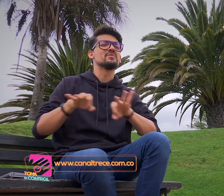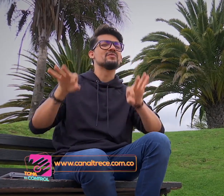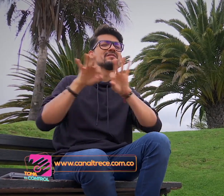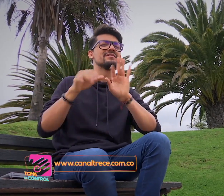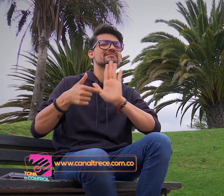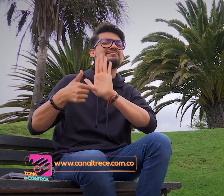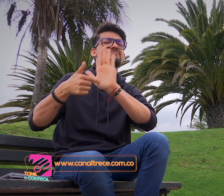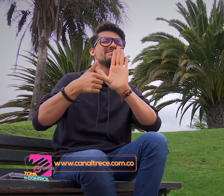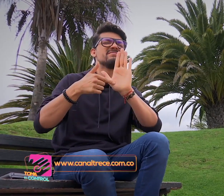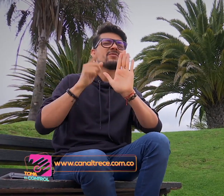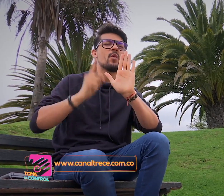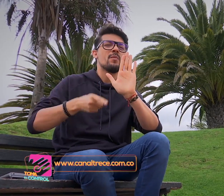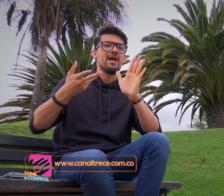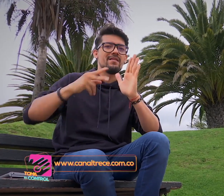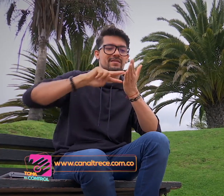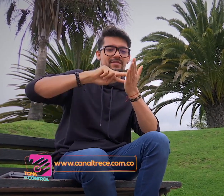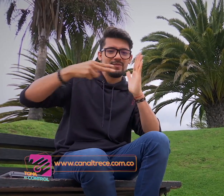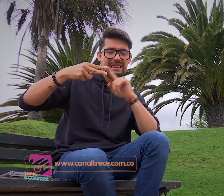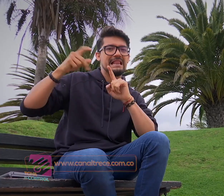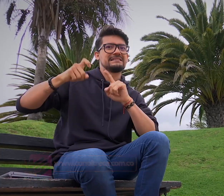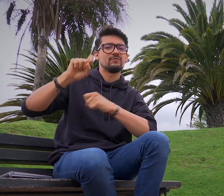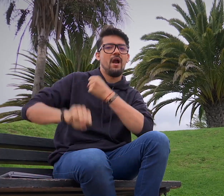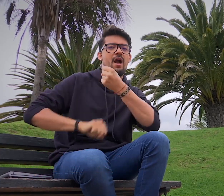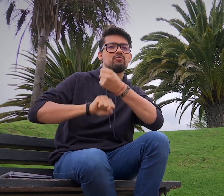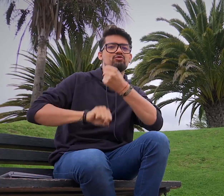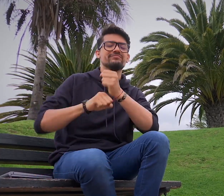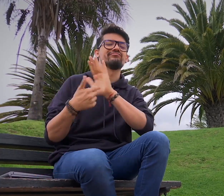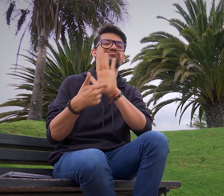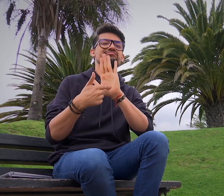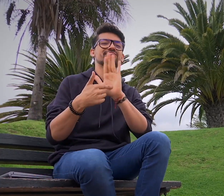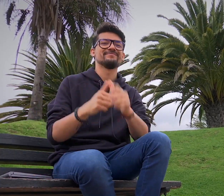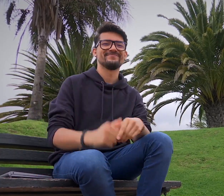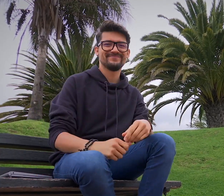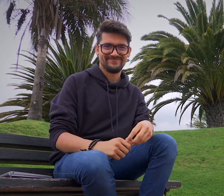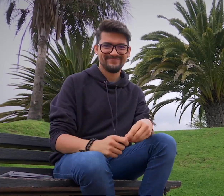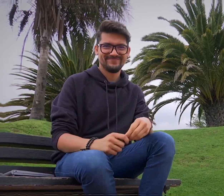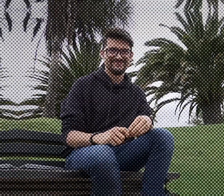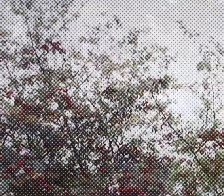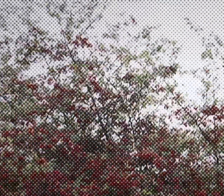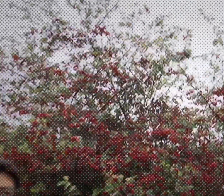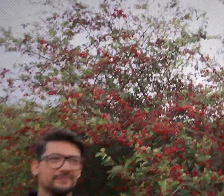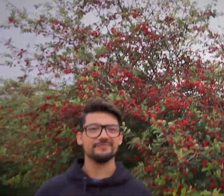que utilice. Un trabajo que tiene gran responsabilidad a la hora de difundir.